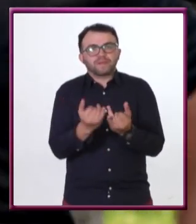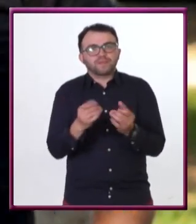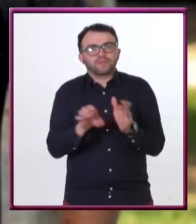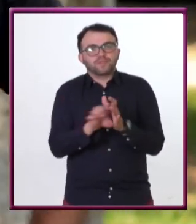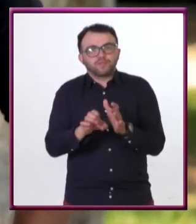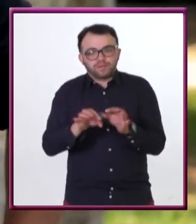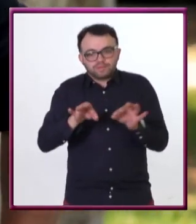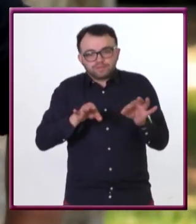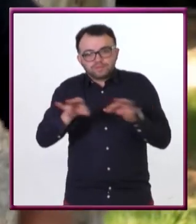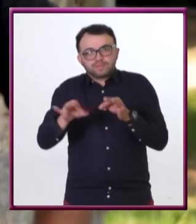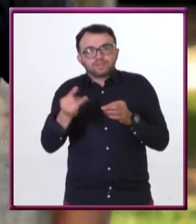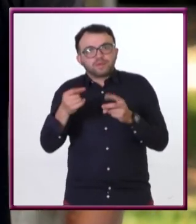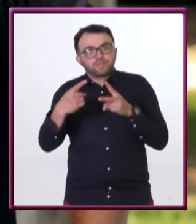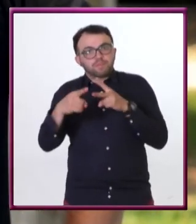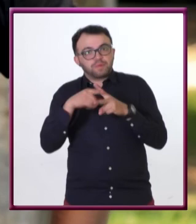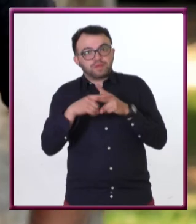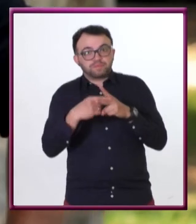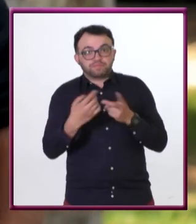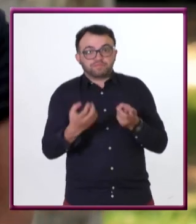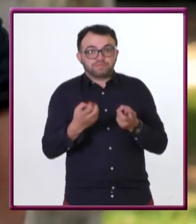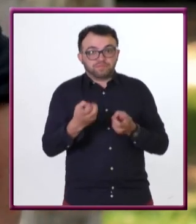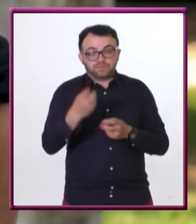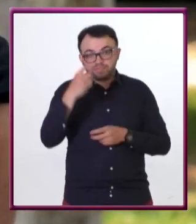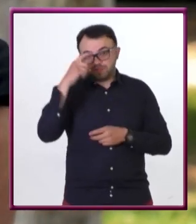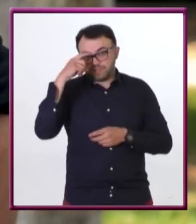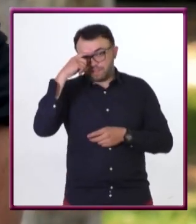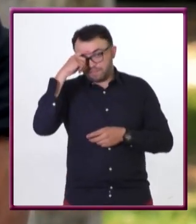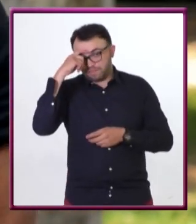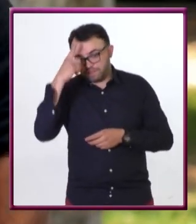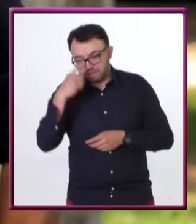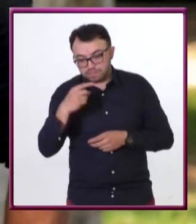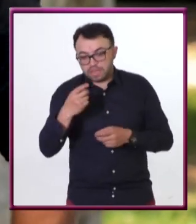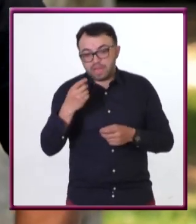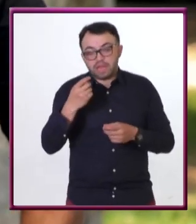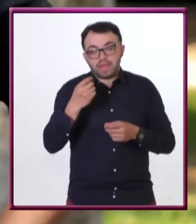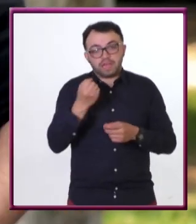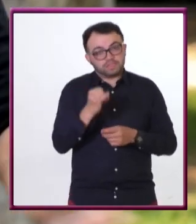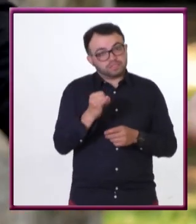matemáticas. Así de fácil, así terminamos Jóvenes en TV, un espacio